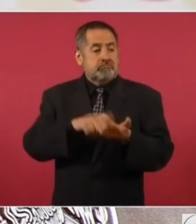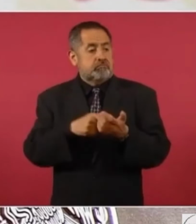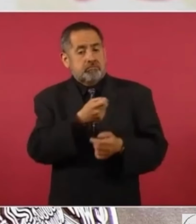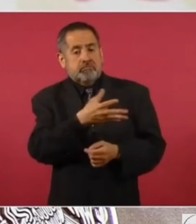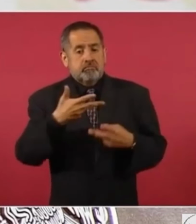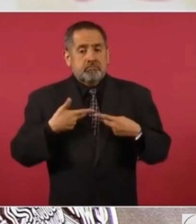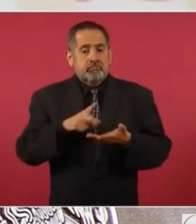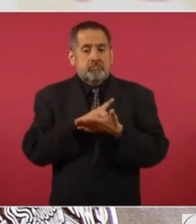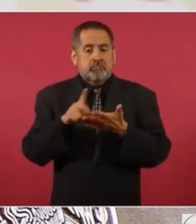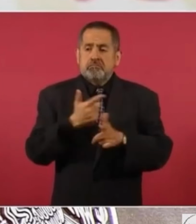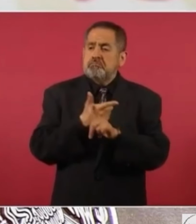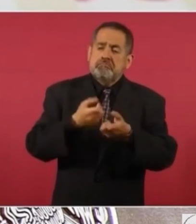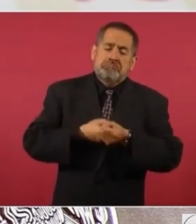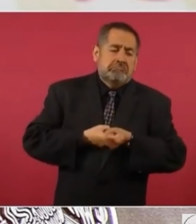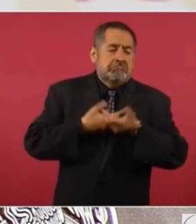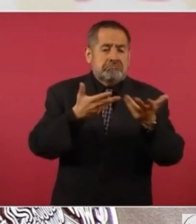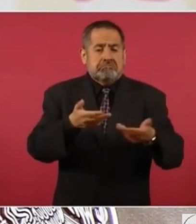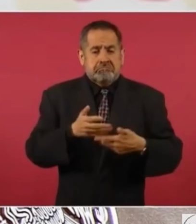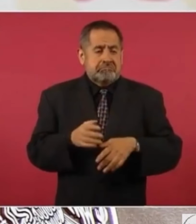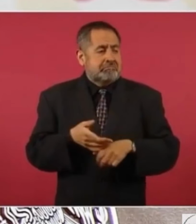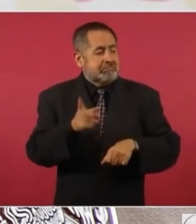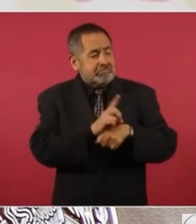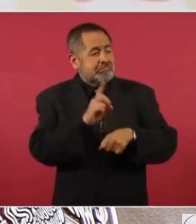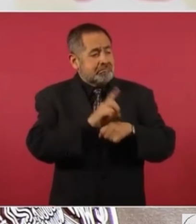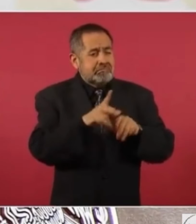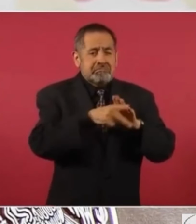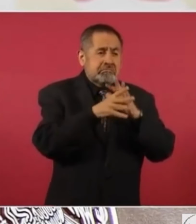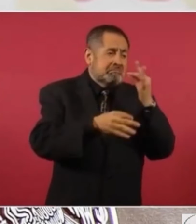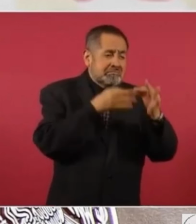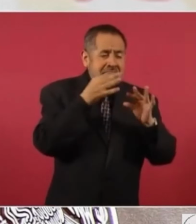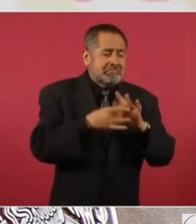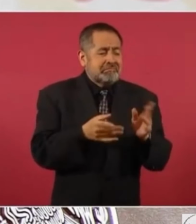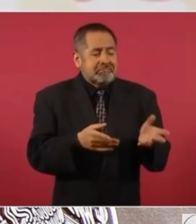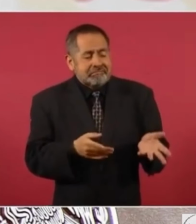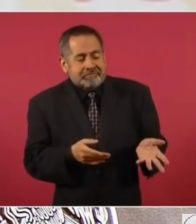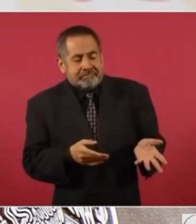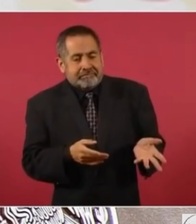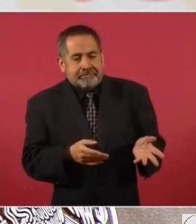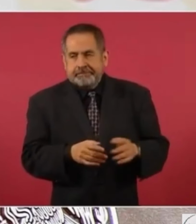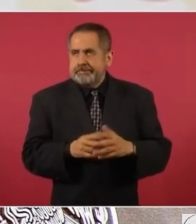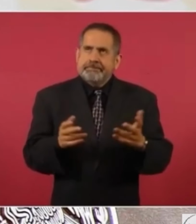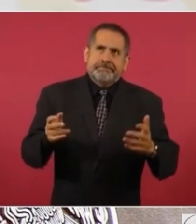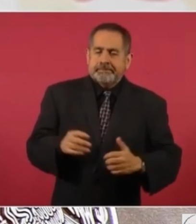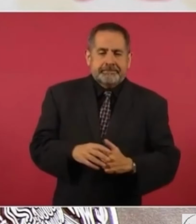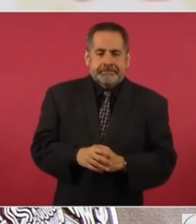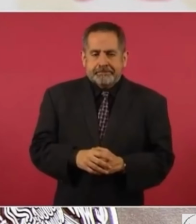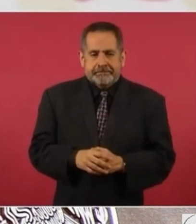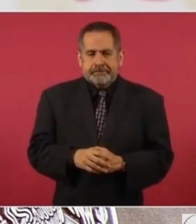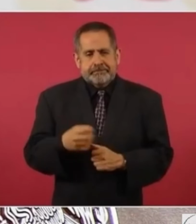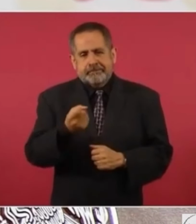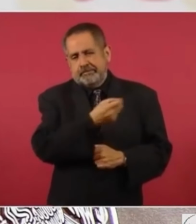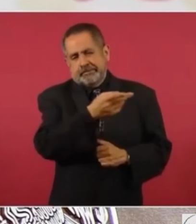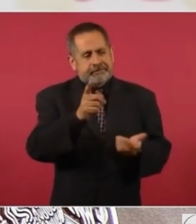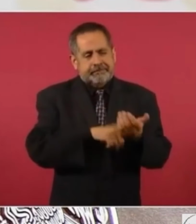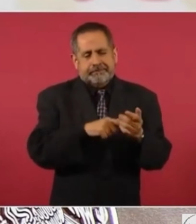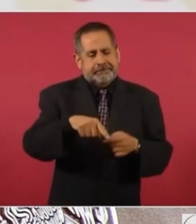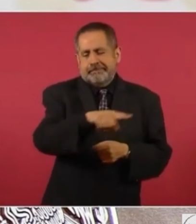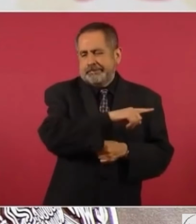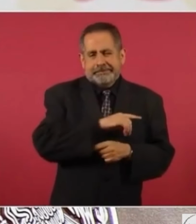derecho a la libertad de expresión los veo todos los días en los medios de comunicación pero también así que hay muchos que se mueven